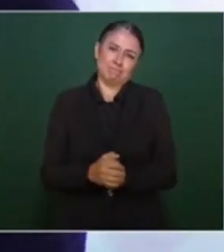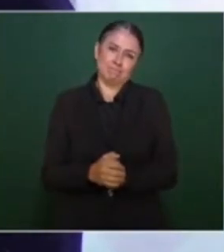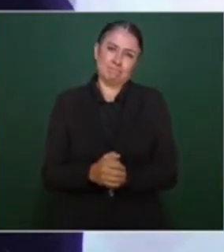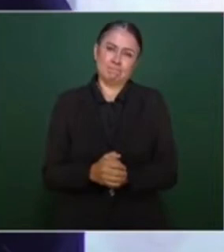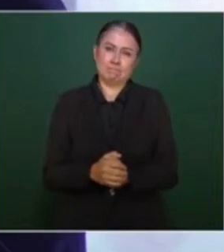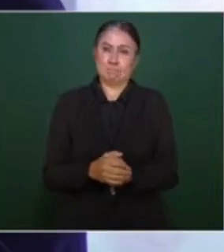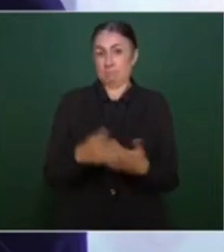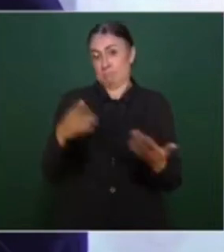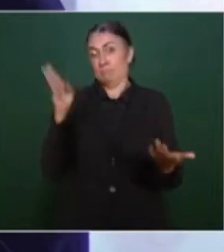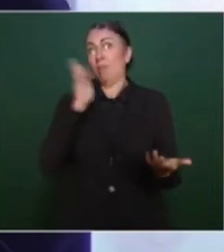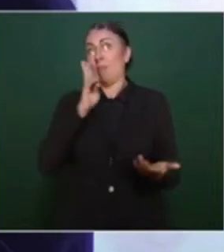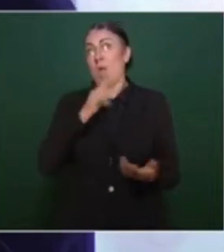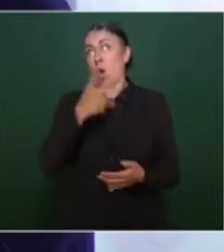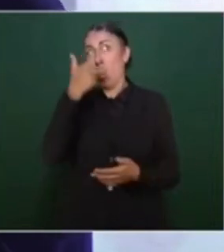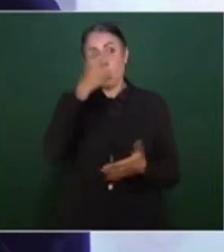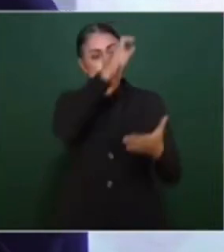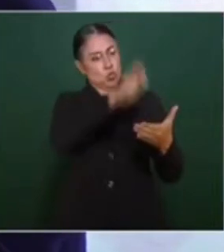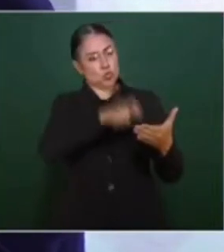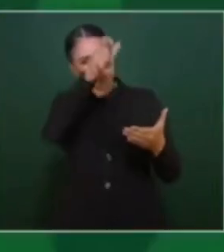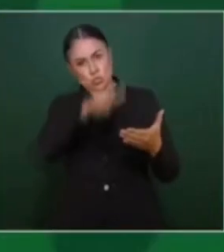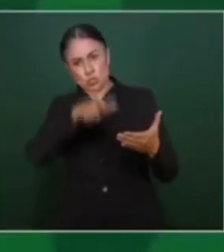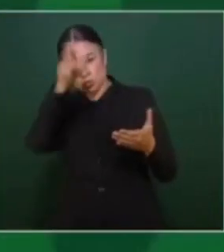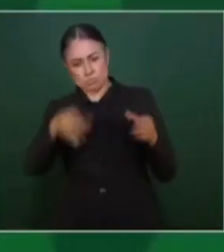Hay 8 columnas del Reforma